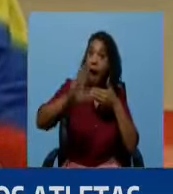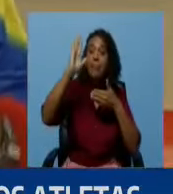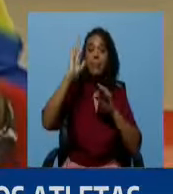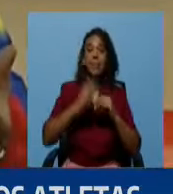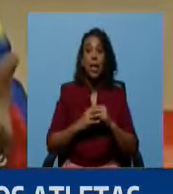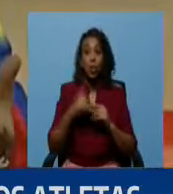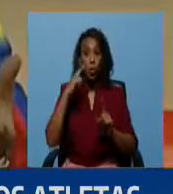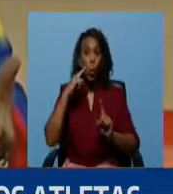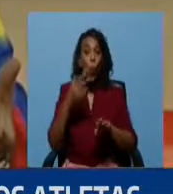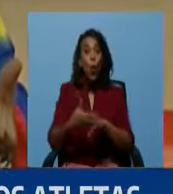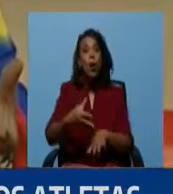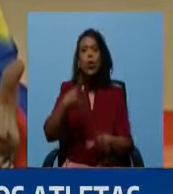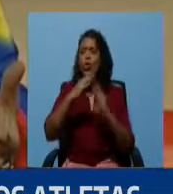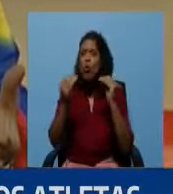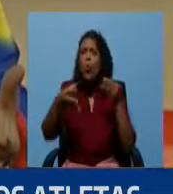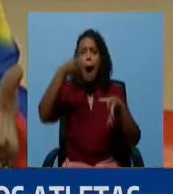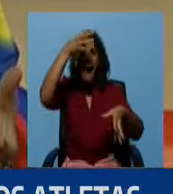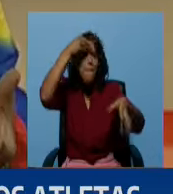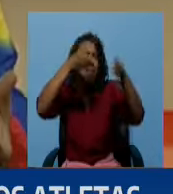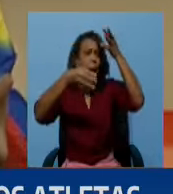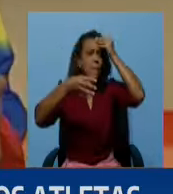todo es un aprendizaje permanente.